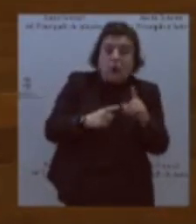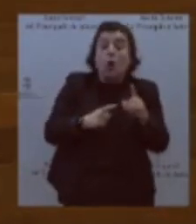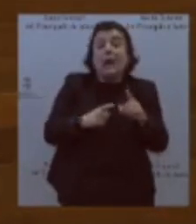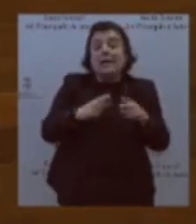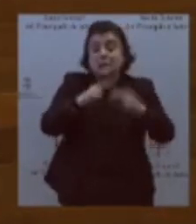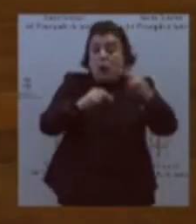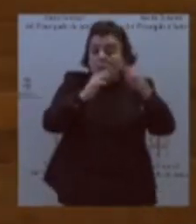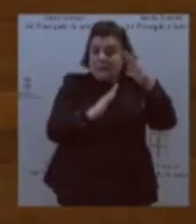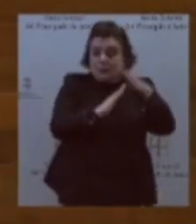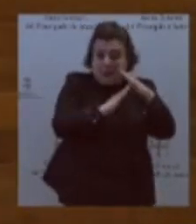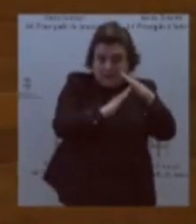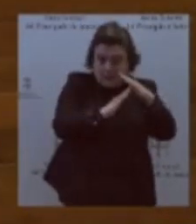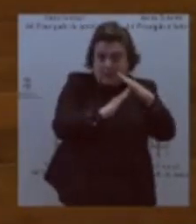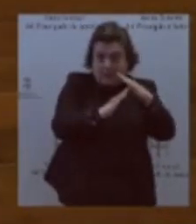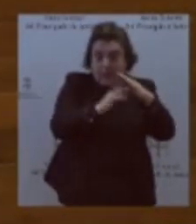2012,